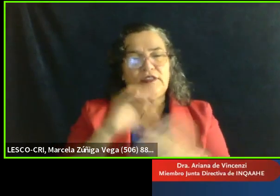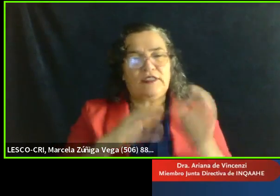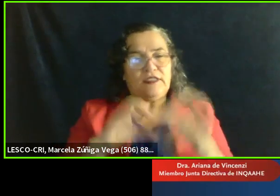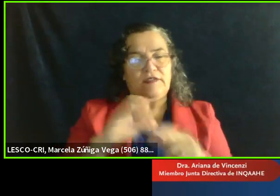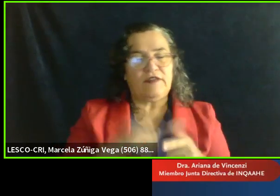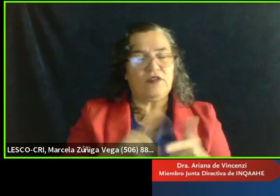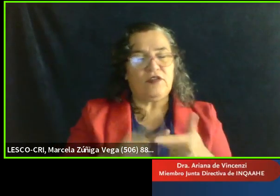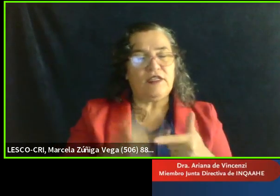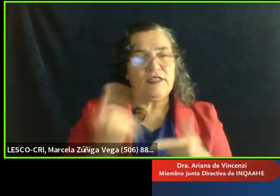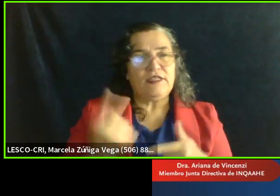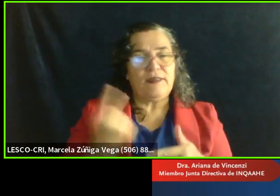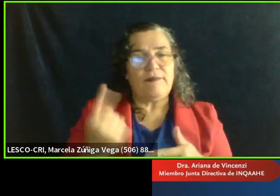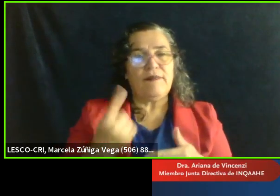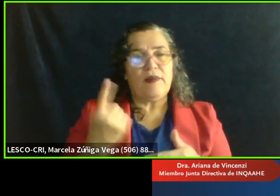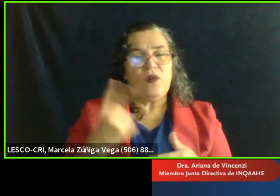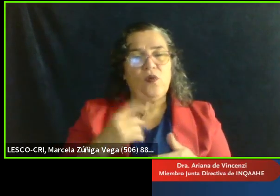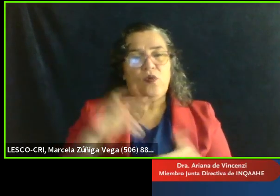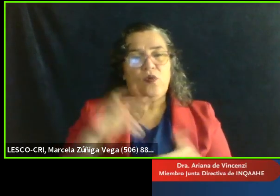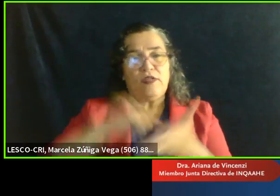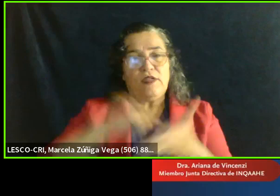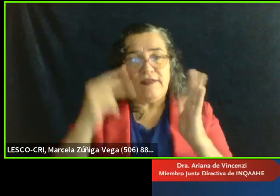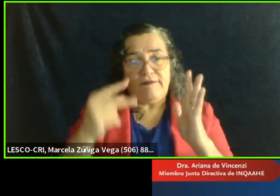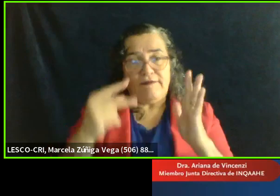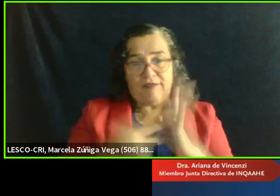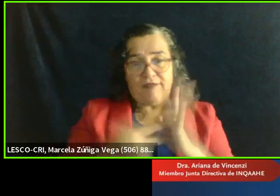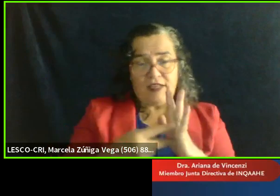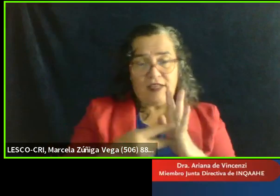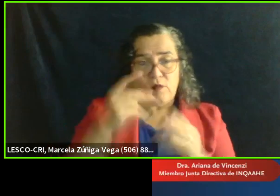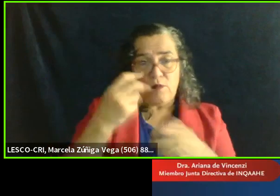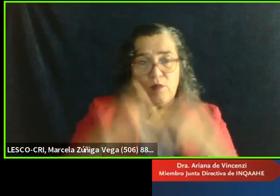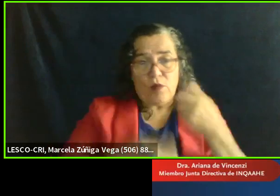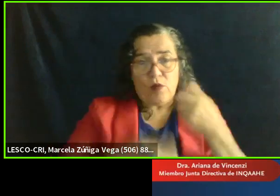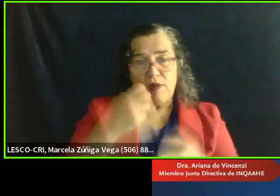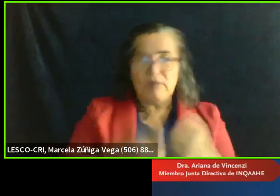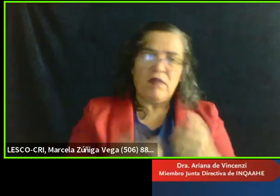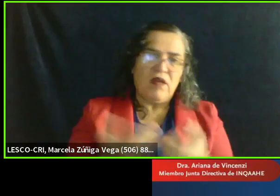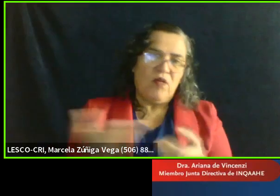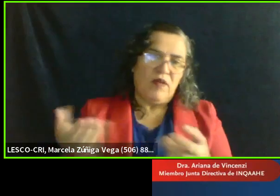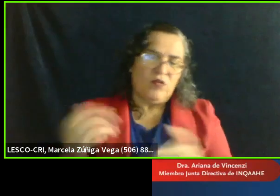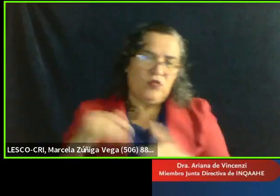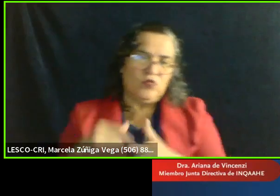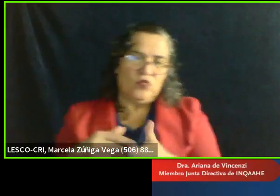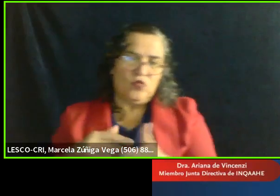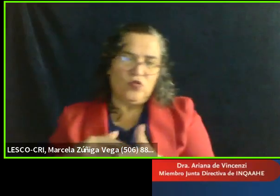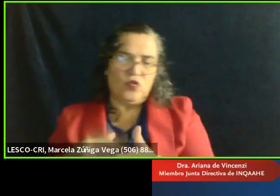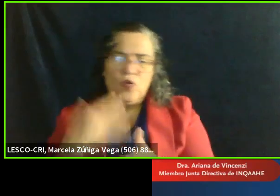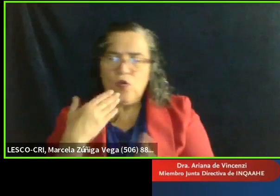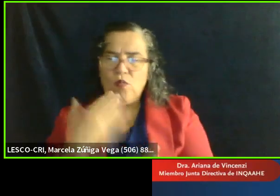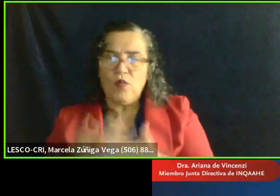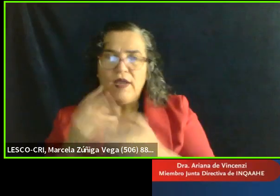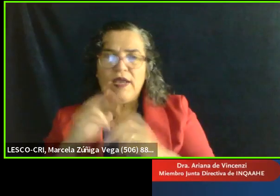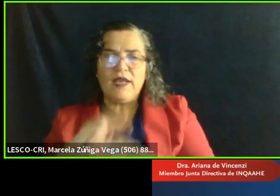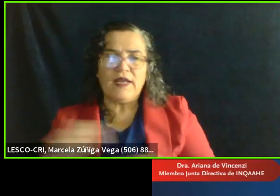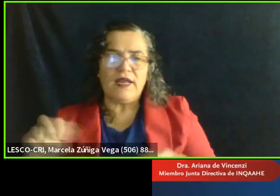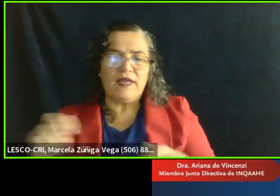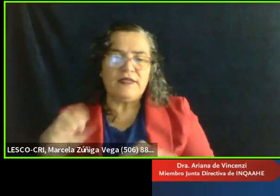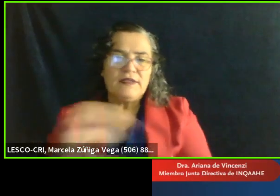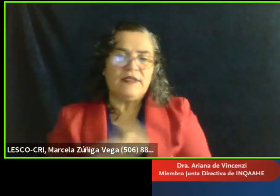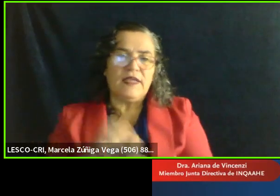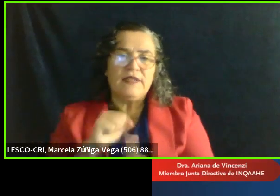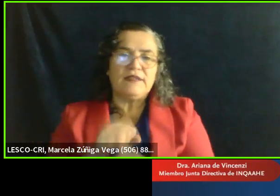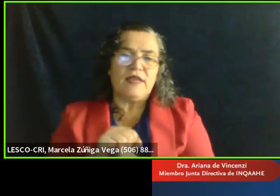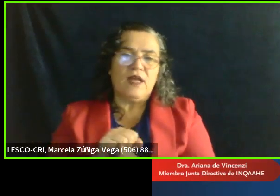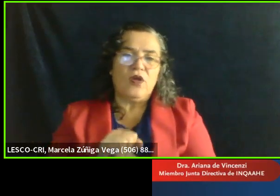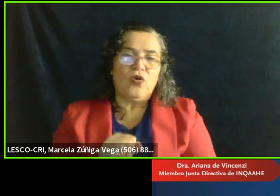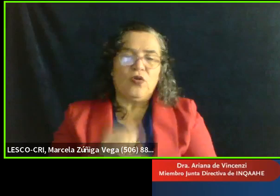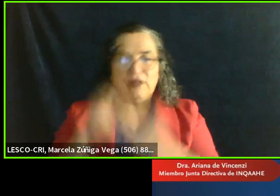un problema, en este caso un objeto de estudio, lo primero que tiene que hacer es un muy buen análisis del estado de tratamiento